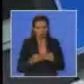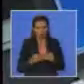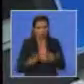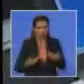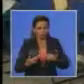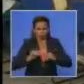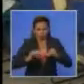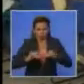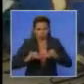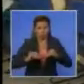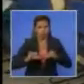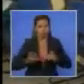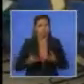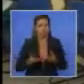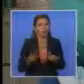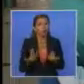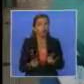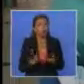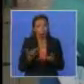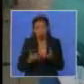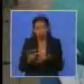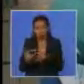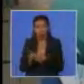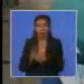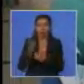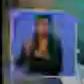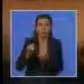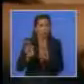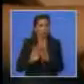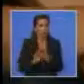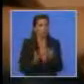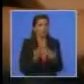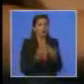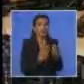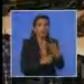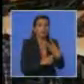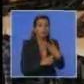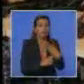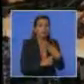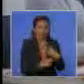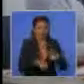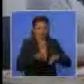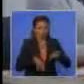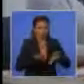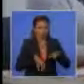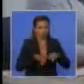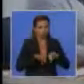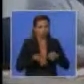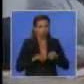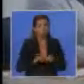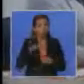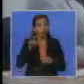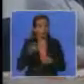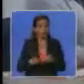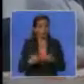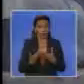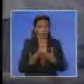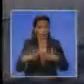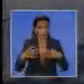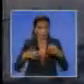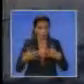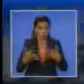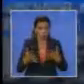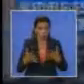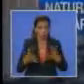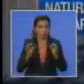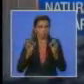declaraciones se las realiza a través del Internet, en los formularios respectivos. Las personas naturales no obligadas a llevar contabilidad deberán presentar su